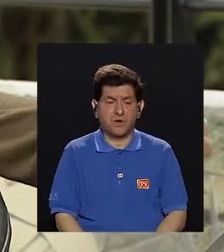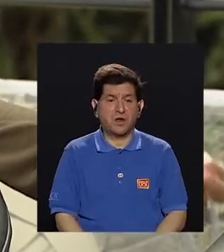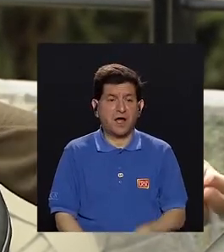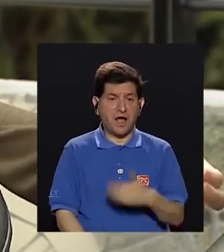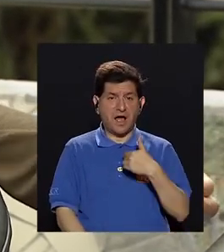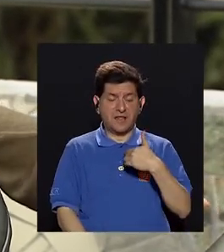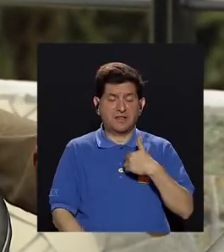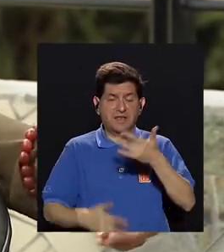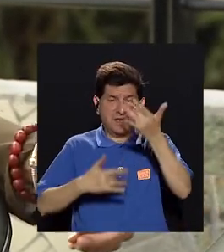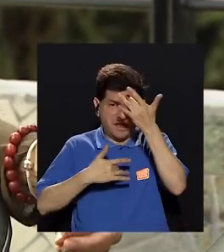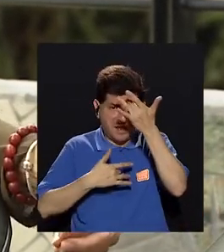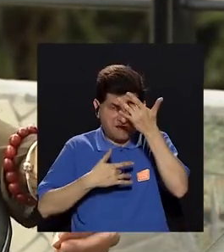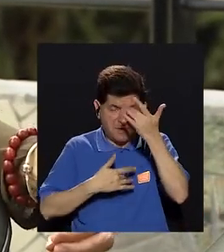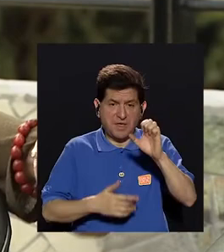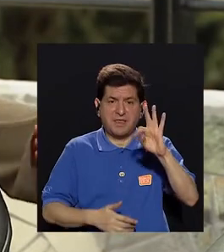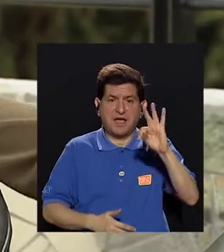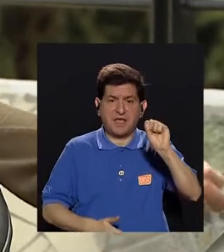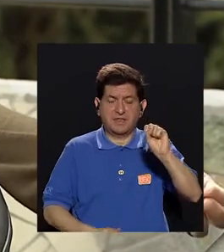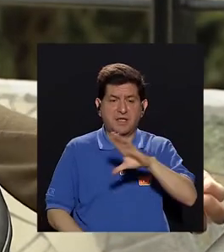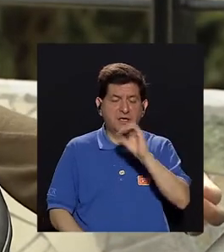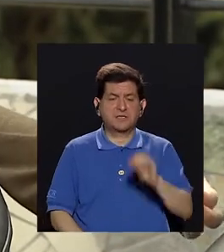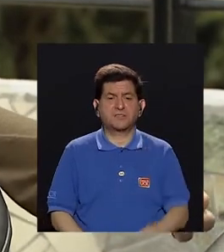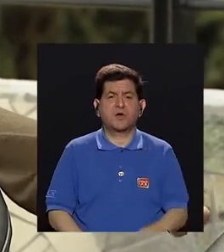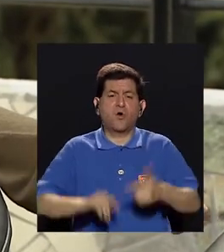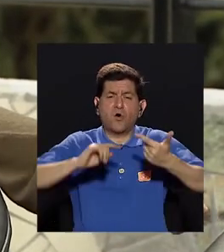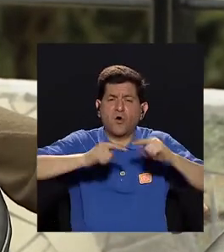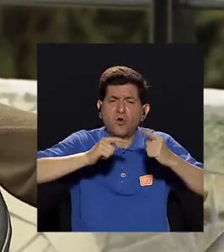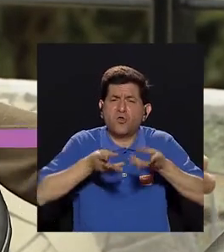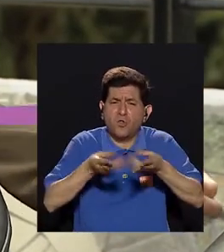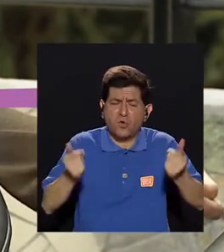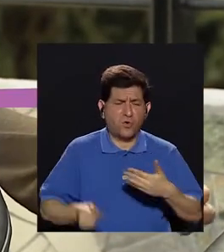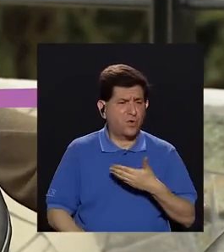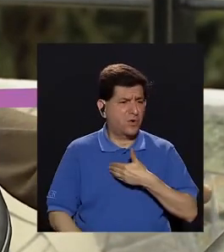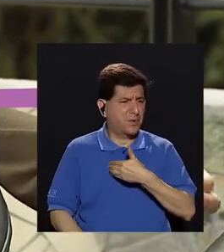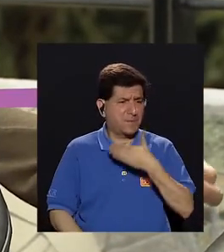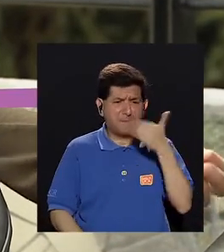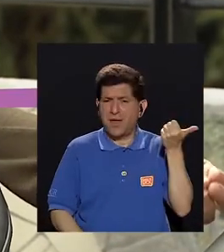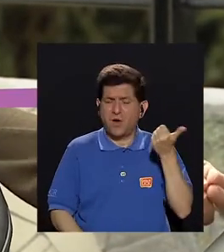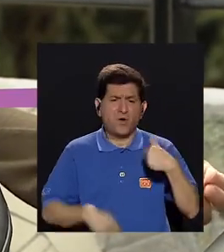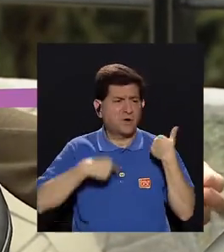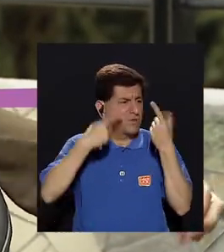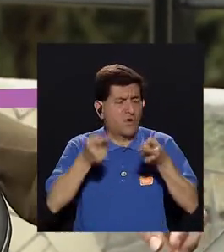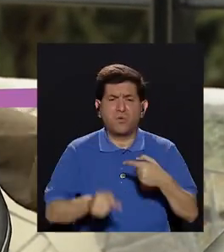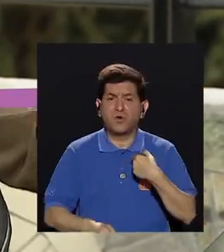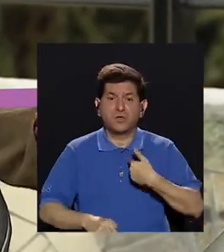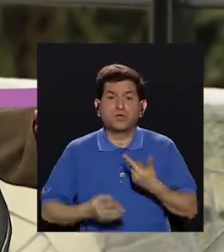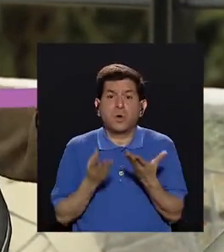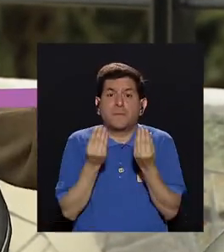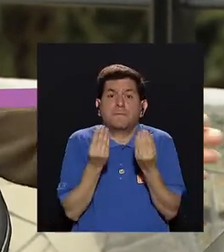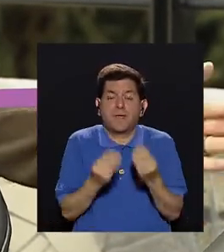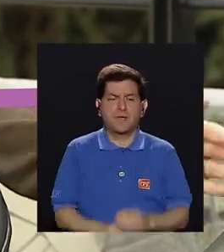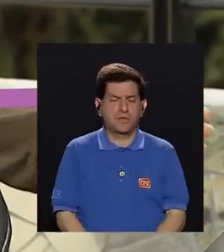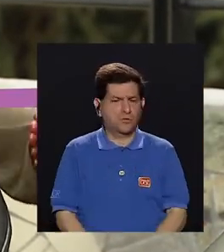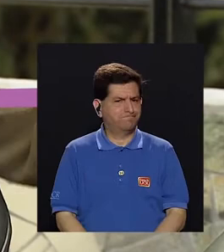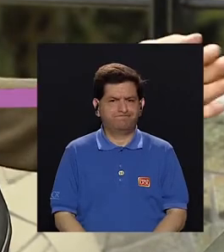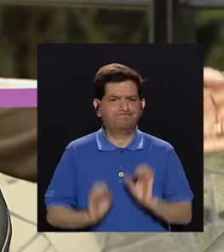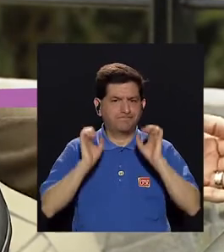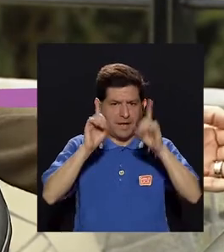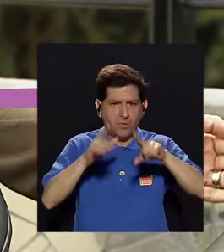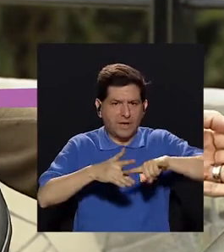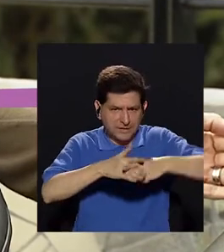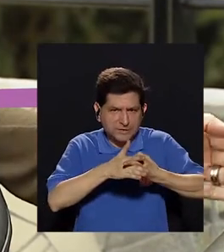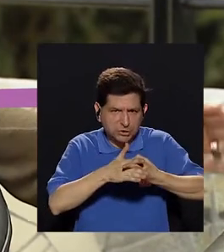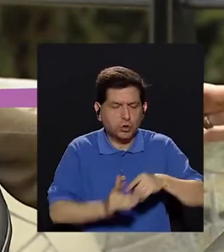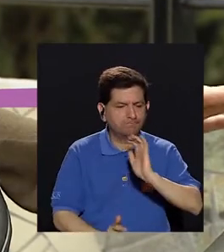porque tengo una enfermedad de transmisión sexual, porque va a ser una consulta dolorosa, porque mejor no voy, porque me da miedo saber lo que tengo. Entonces, ese proceso educativo se empieza